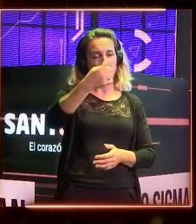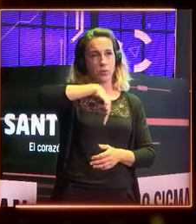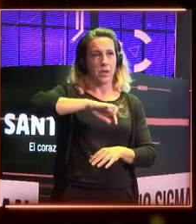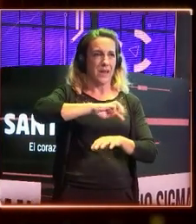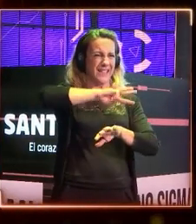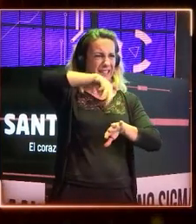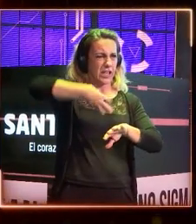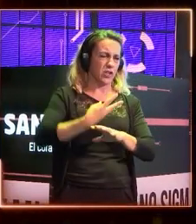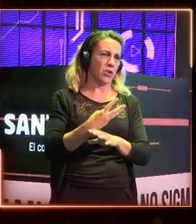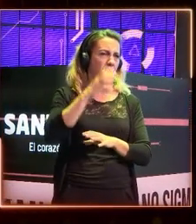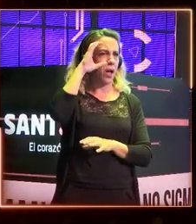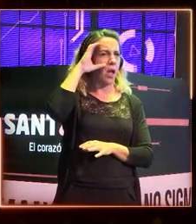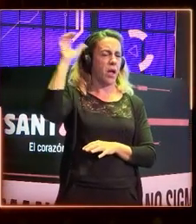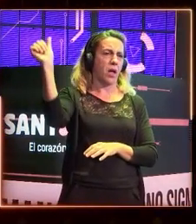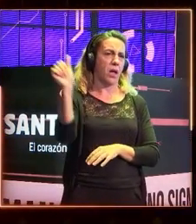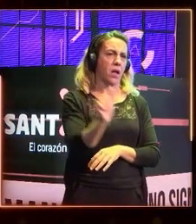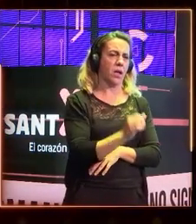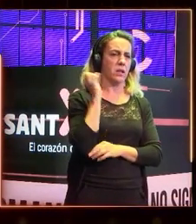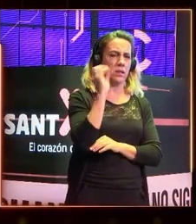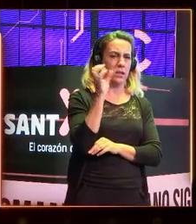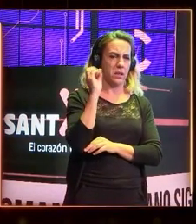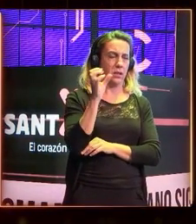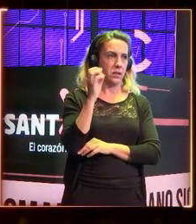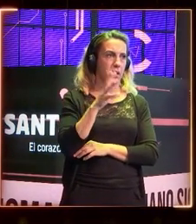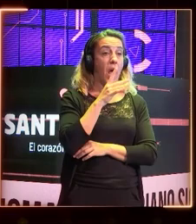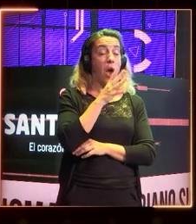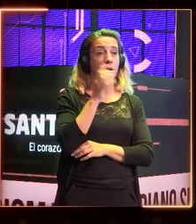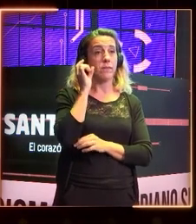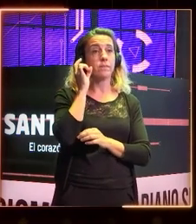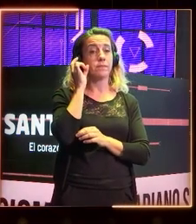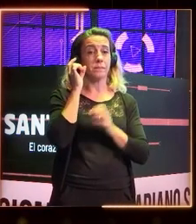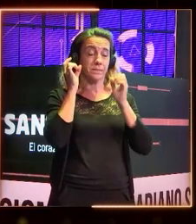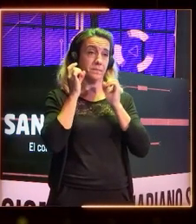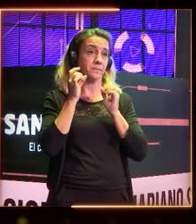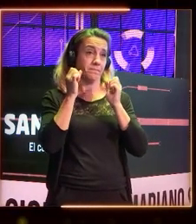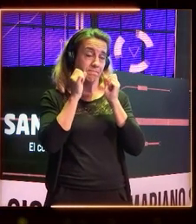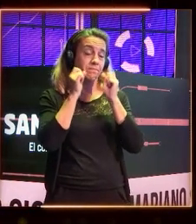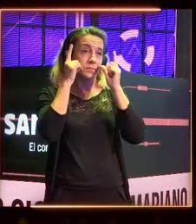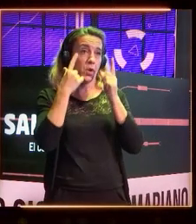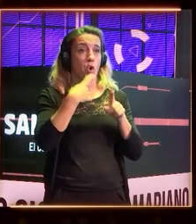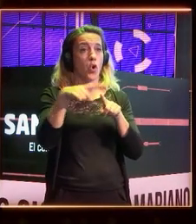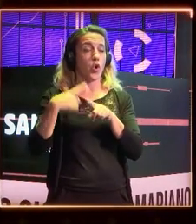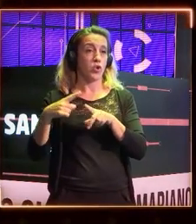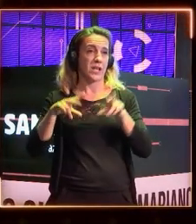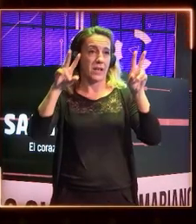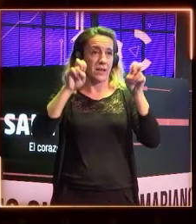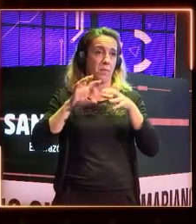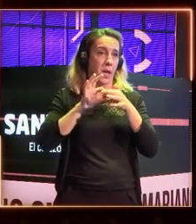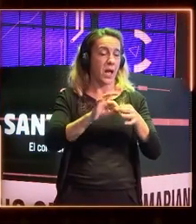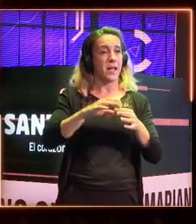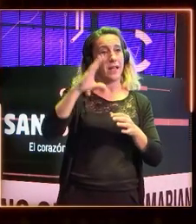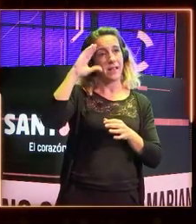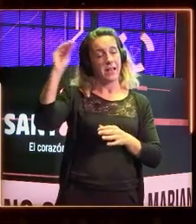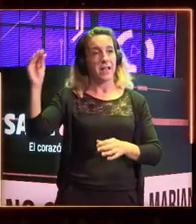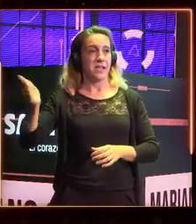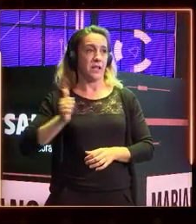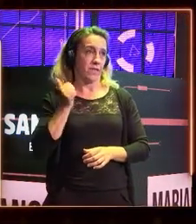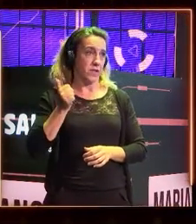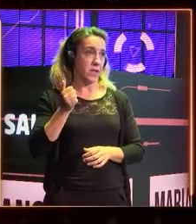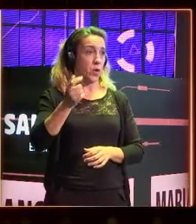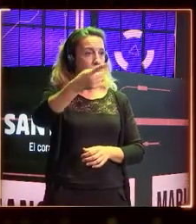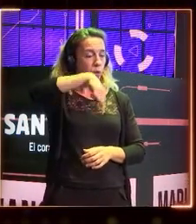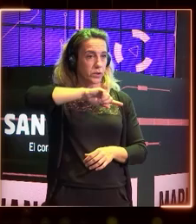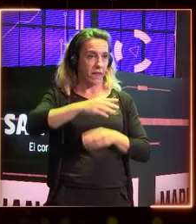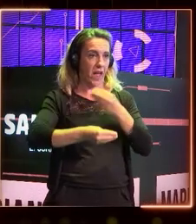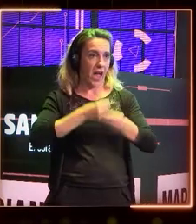charlas vamos ahora otro momento en el cual vamos a descubrir cosas sobre la Inteligencia artificial de una manera que creo que es bastante incomprensible que es la siguiente lo que van a hacer Ustedes es un pulso